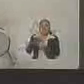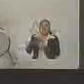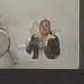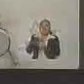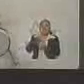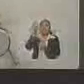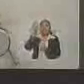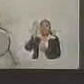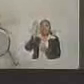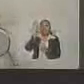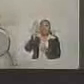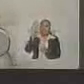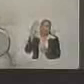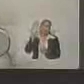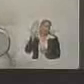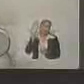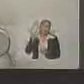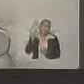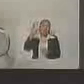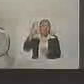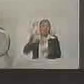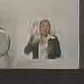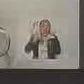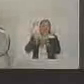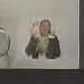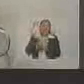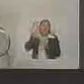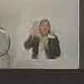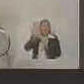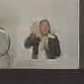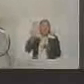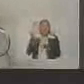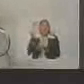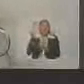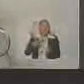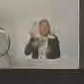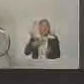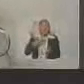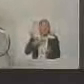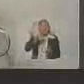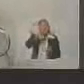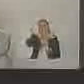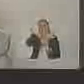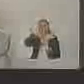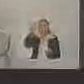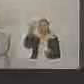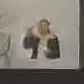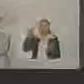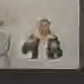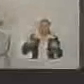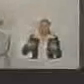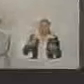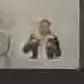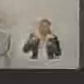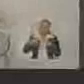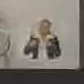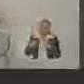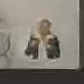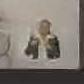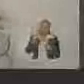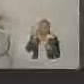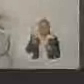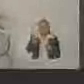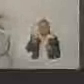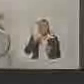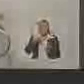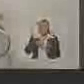gobierno realmente se sienta ganador. Aquí tienes 7 propuestas muy buenas. Claro que yo te pediría que votaras por